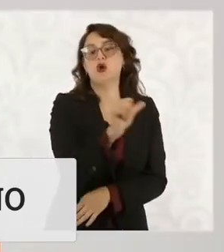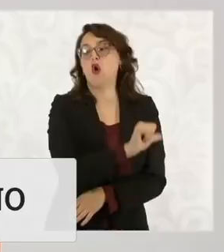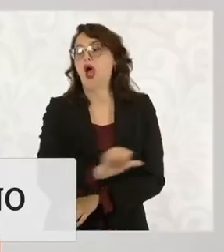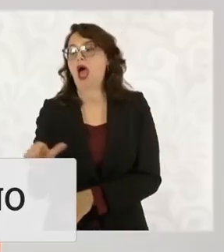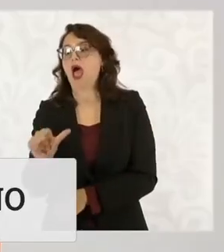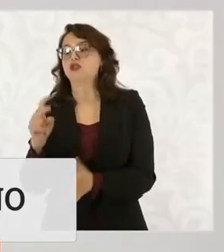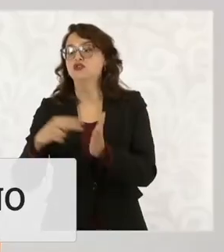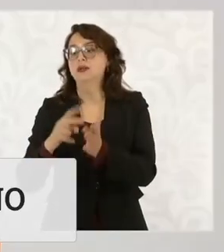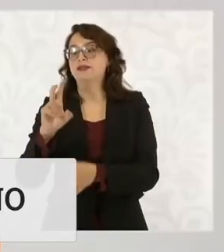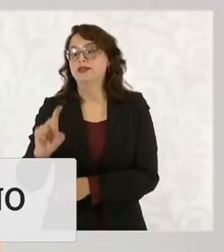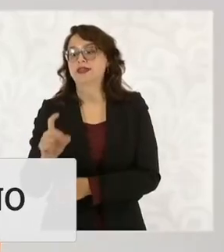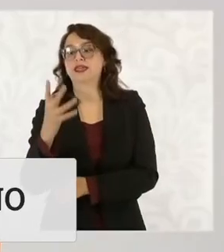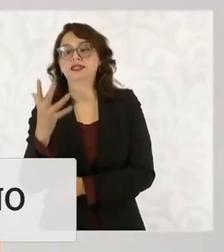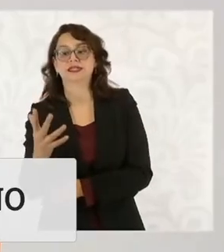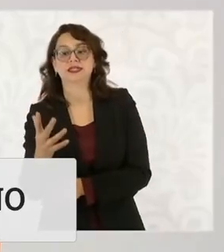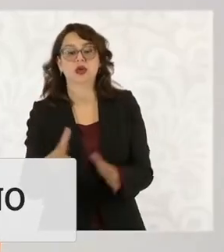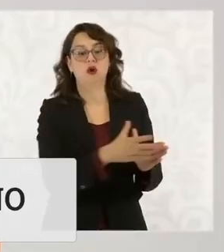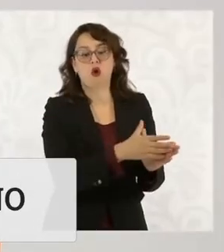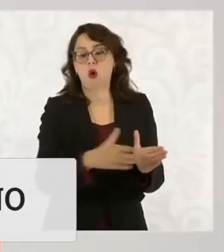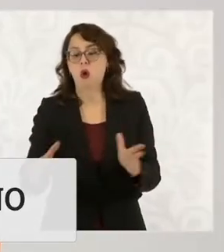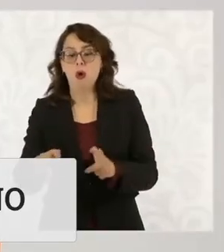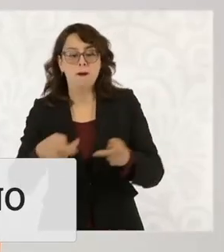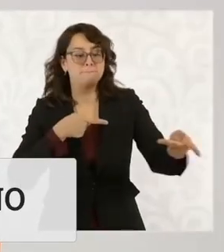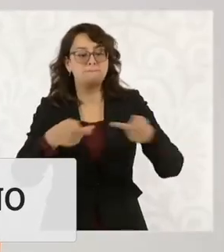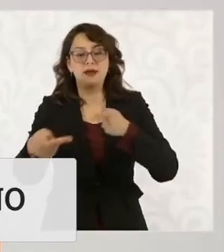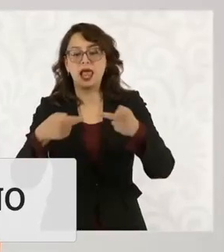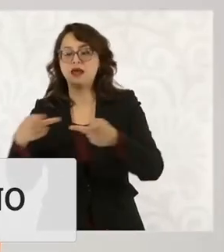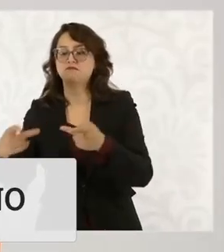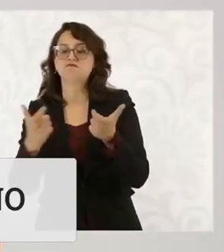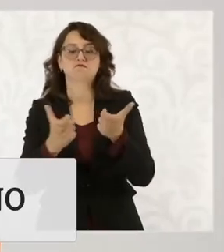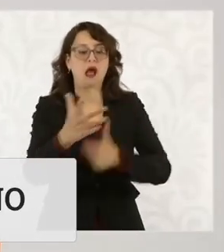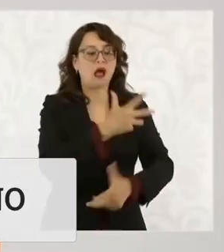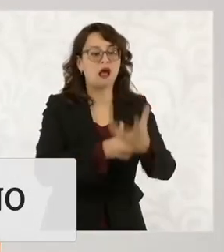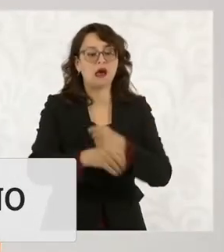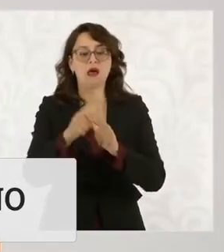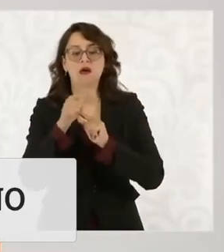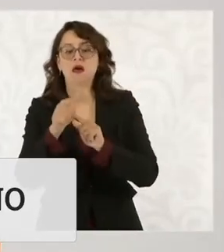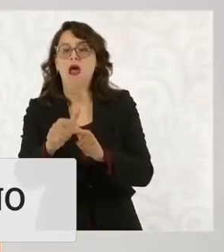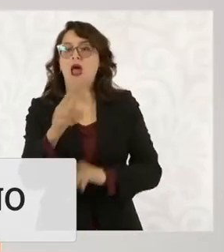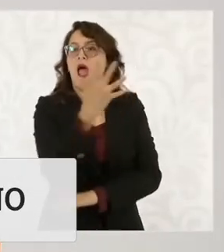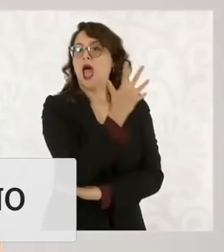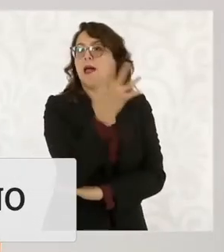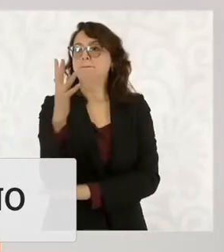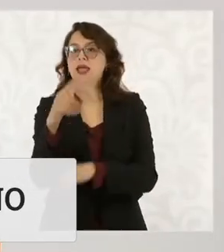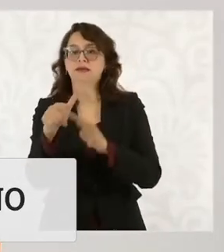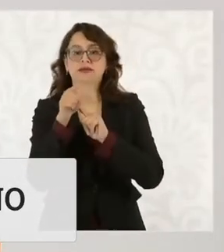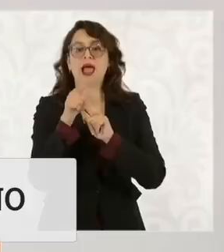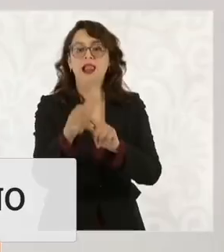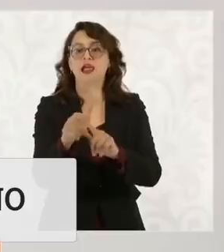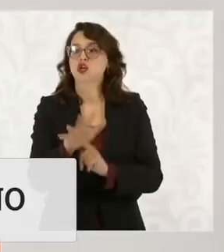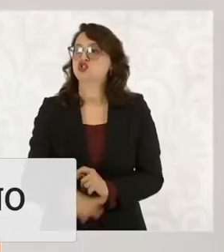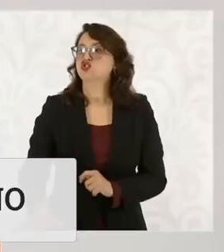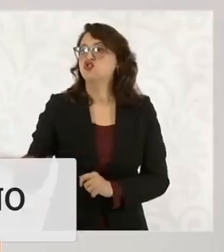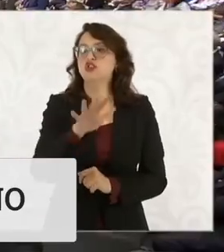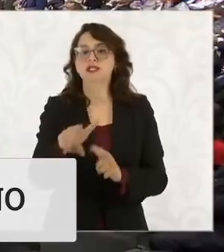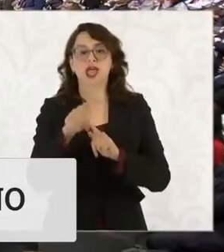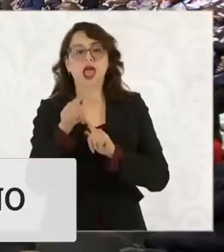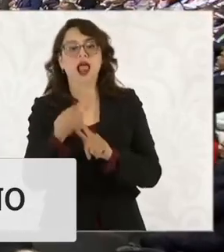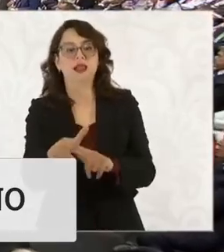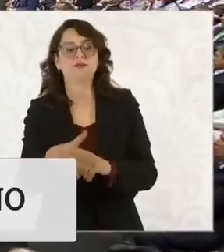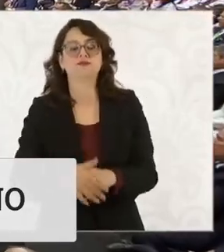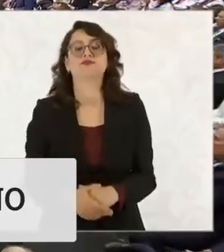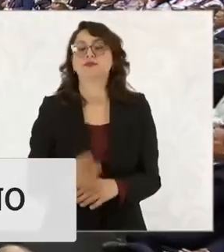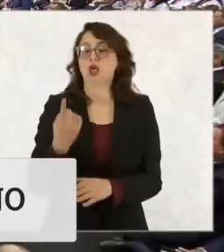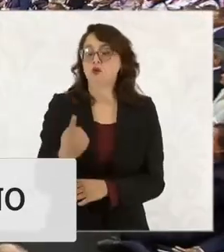2025-2035, que garantiza su viabilidad económica, ambiental y social. En este año se producen 1.8 millones